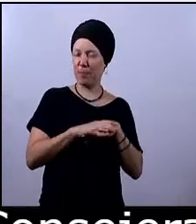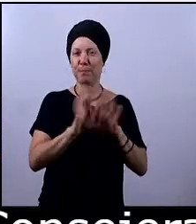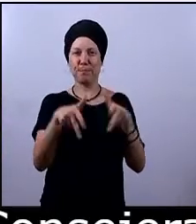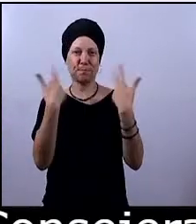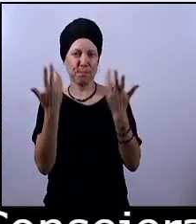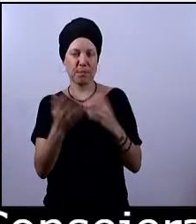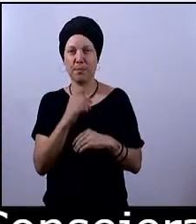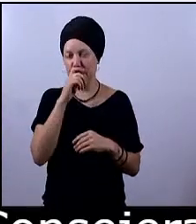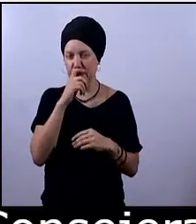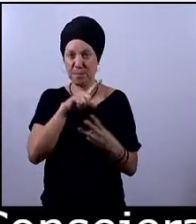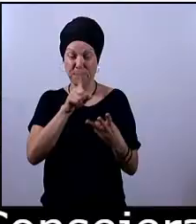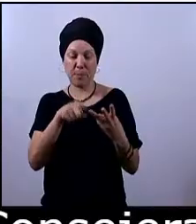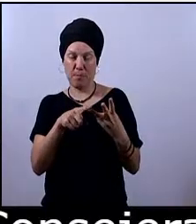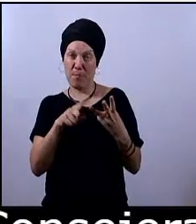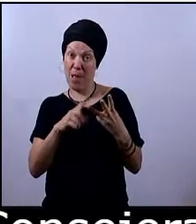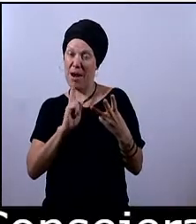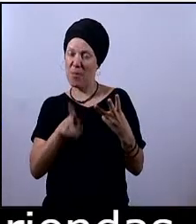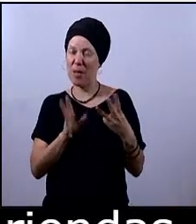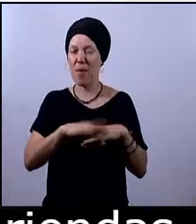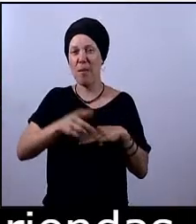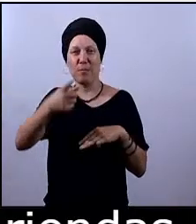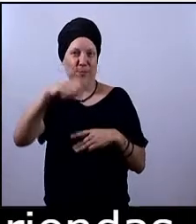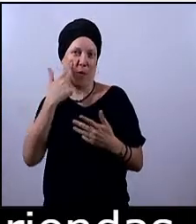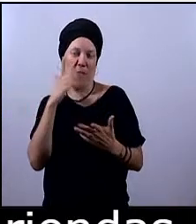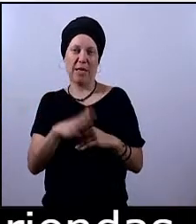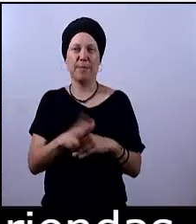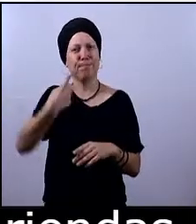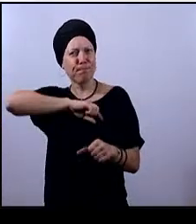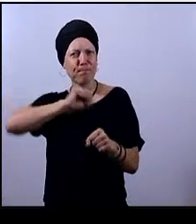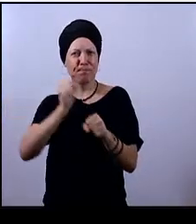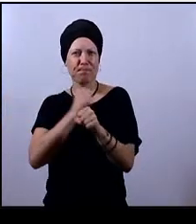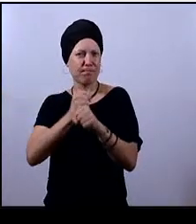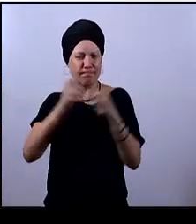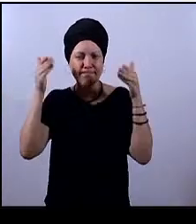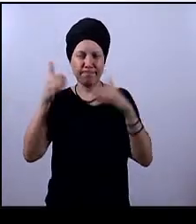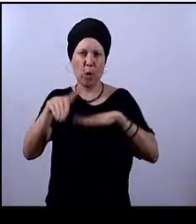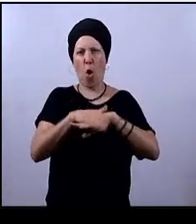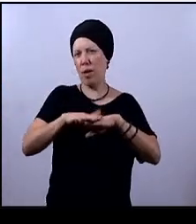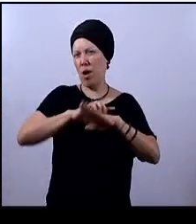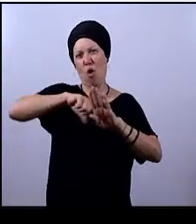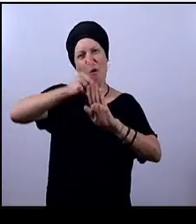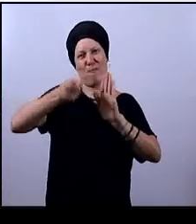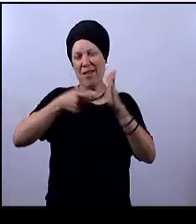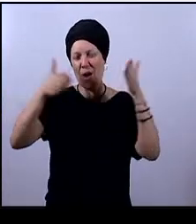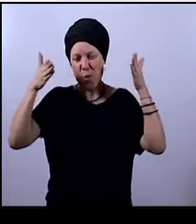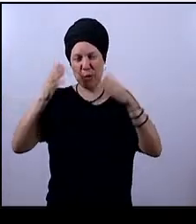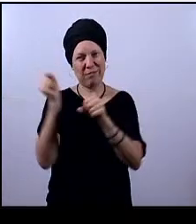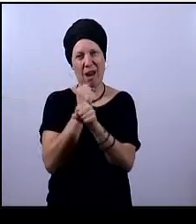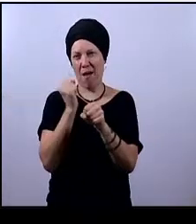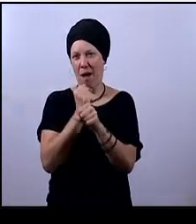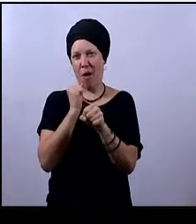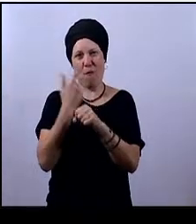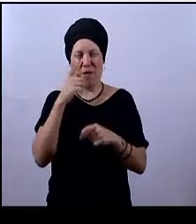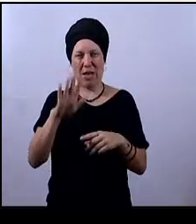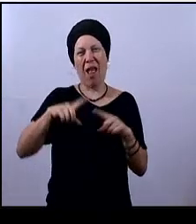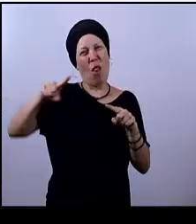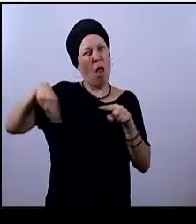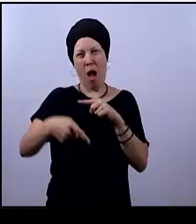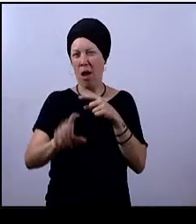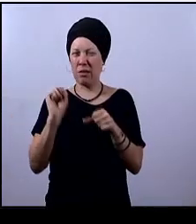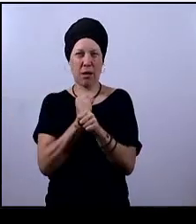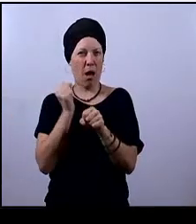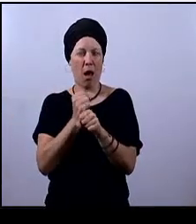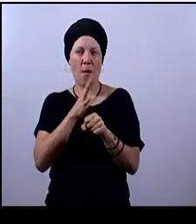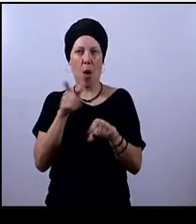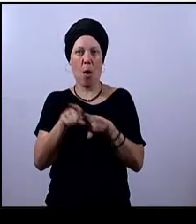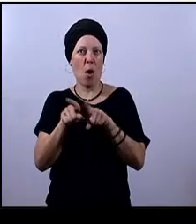que empiece por el final para que ustedes vean la dedicación plena de nuestro Gobierno y el trabajo diario porque